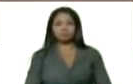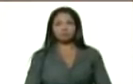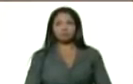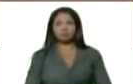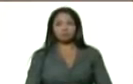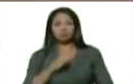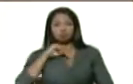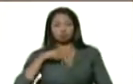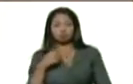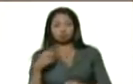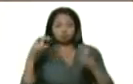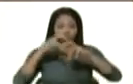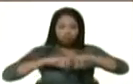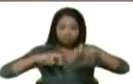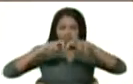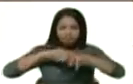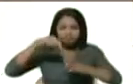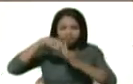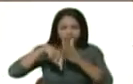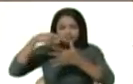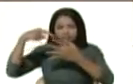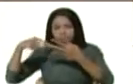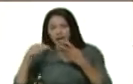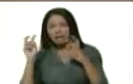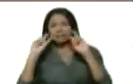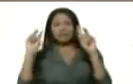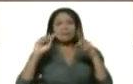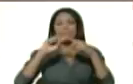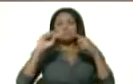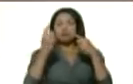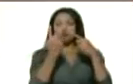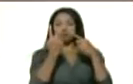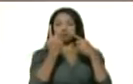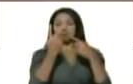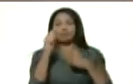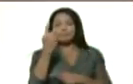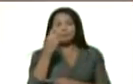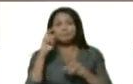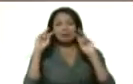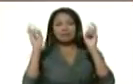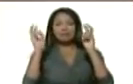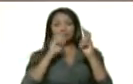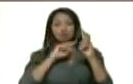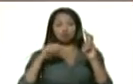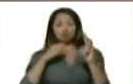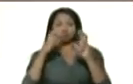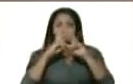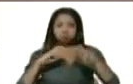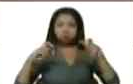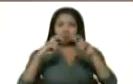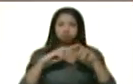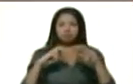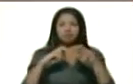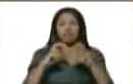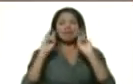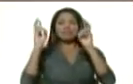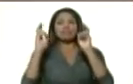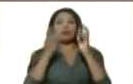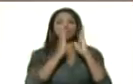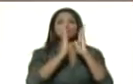Hemos revisado varios temas. El primer tema que hemos revisado es el tema de la